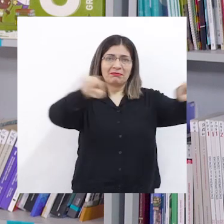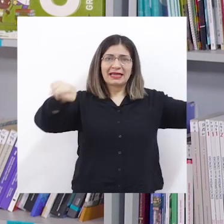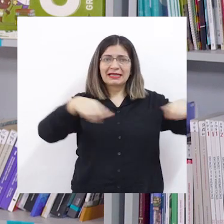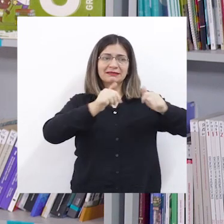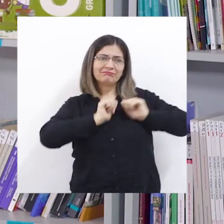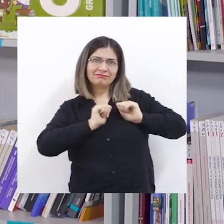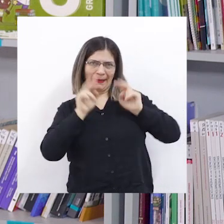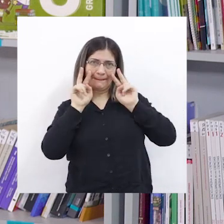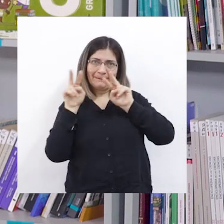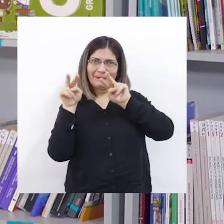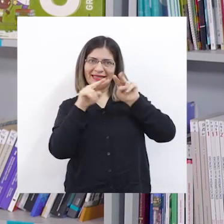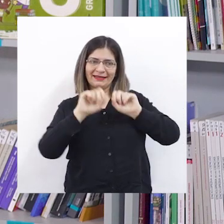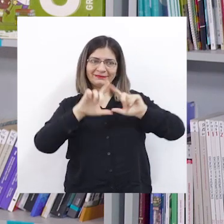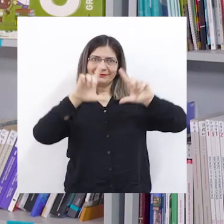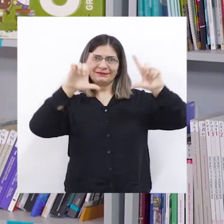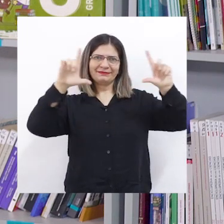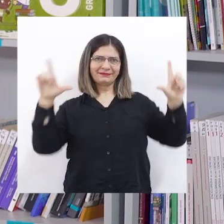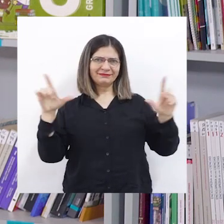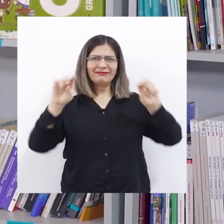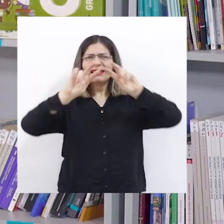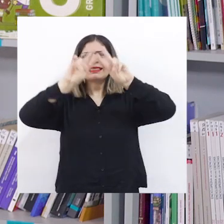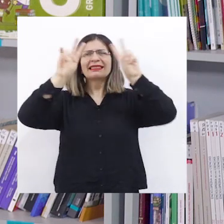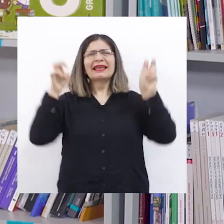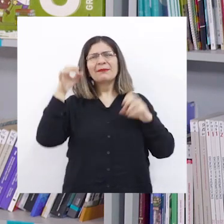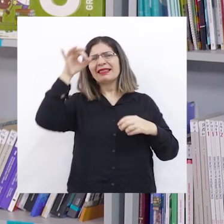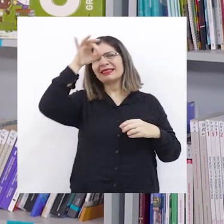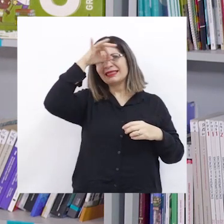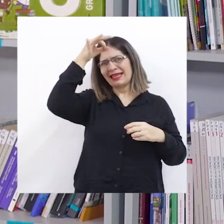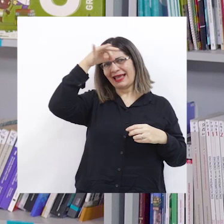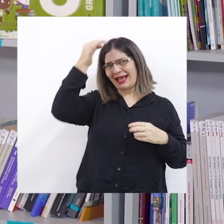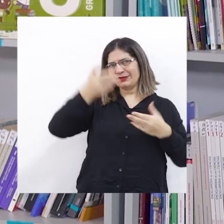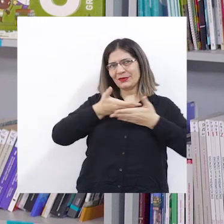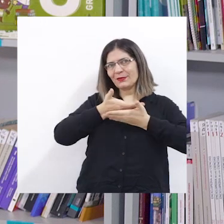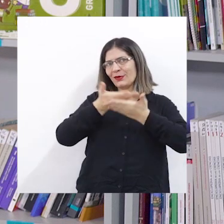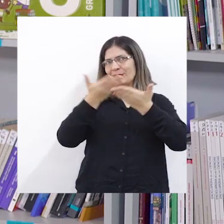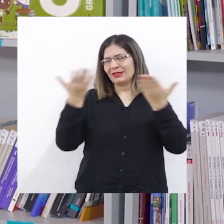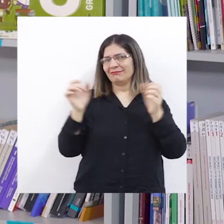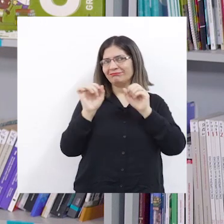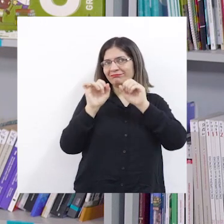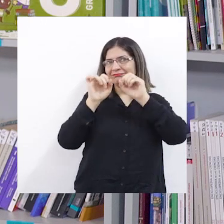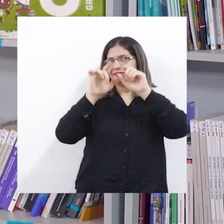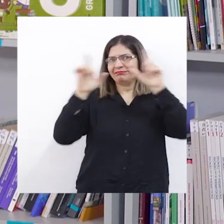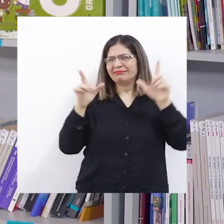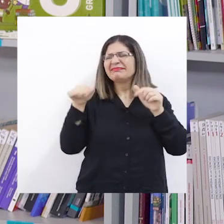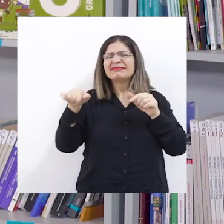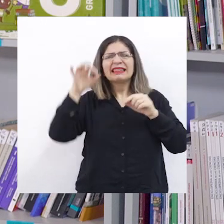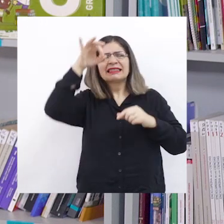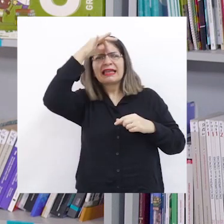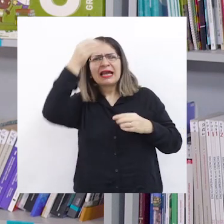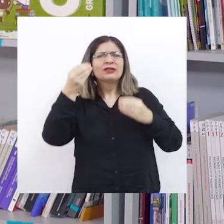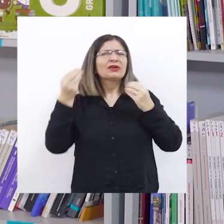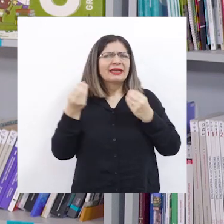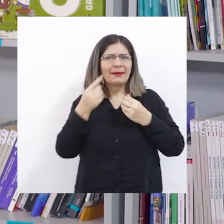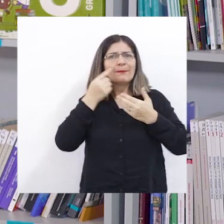con ustedes. Vamos a ver ahora una obra de teatro. Esta obra de teatro va a ser en homenaje a